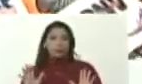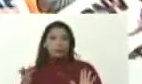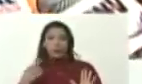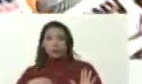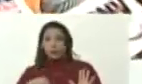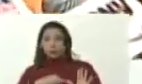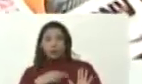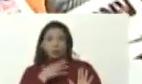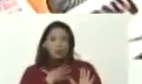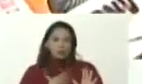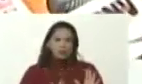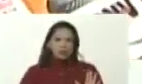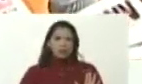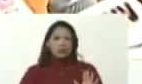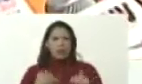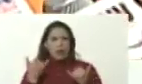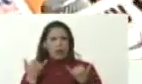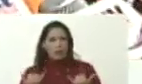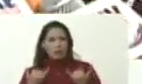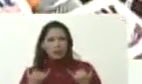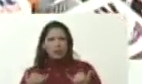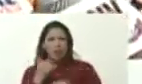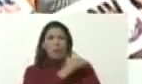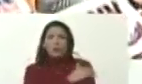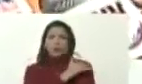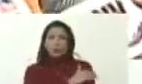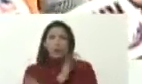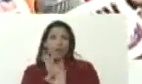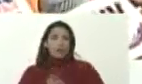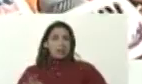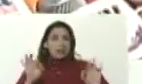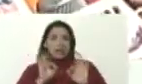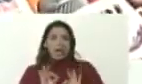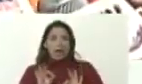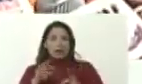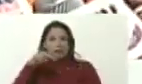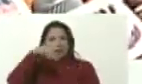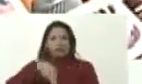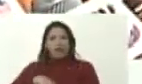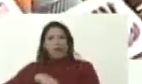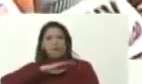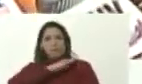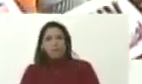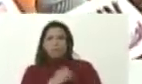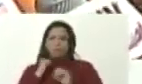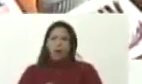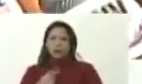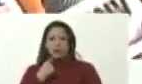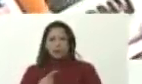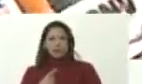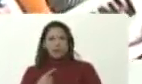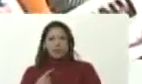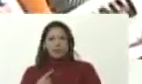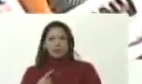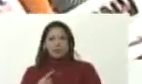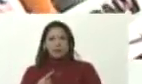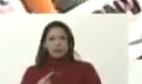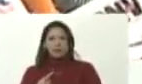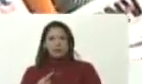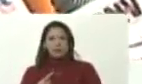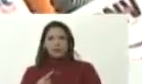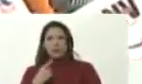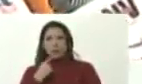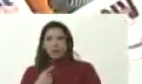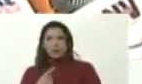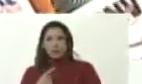mucha tristeza que a estas alturas de la oposición nadie se haya parado de manera firme a decir, no como eslogan, el Esequibo es nuestro, porque eso parece